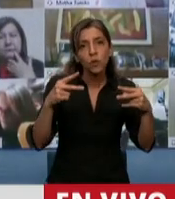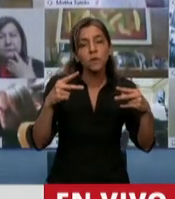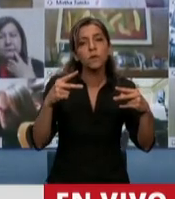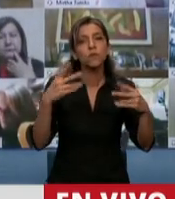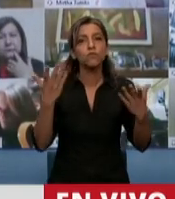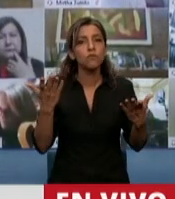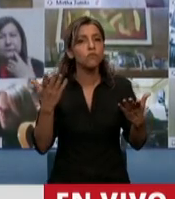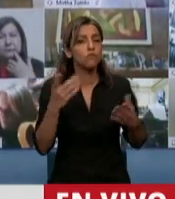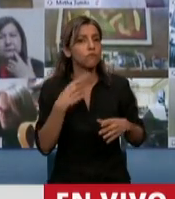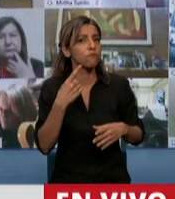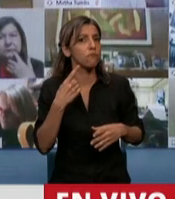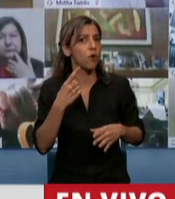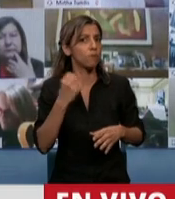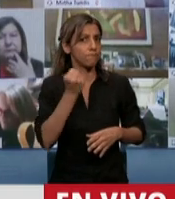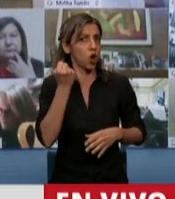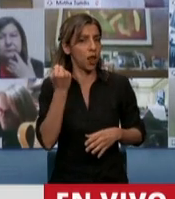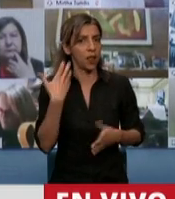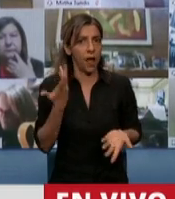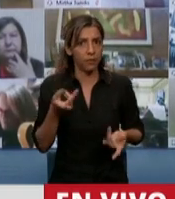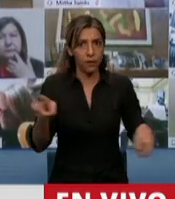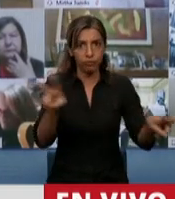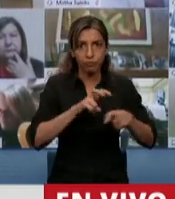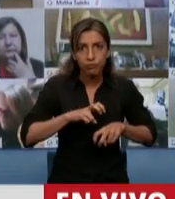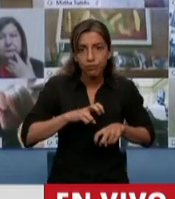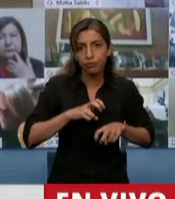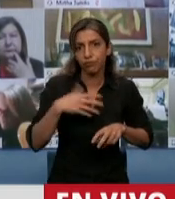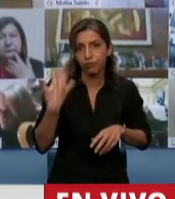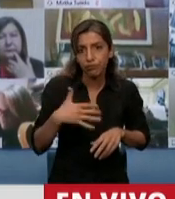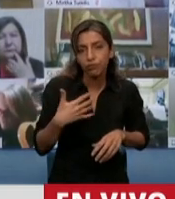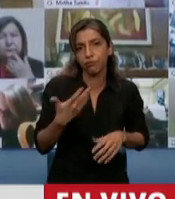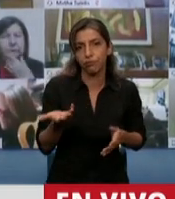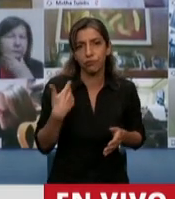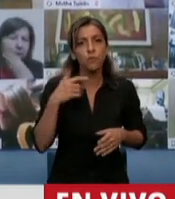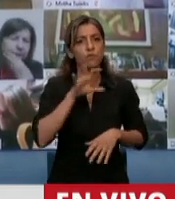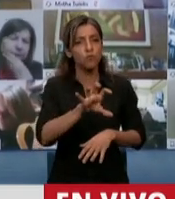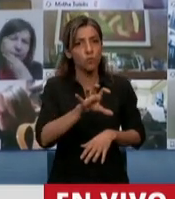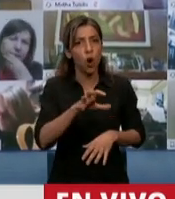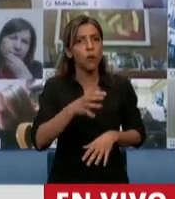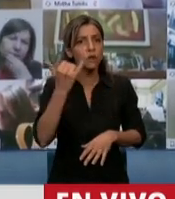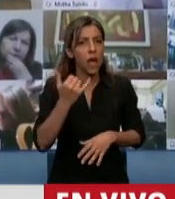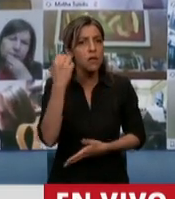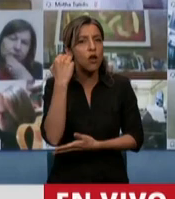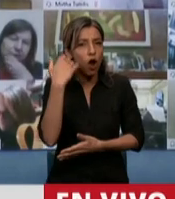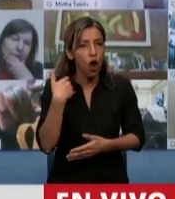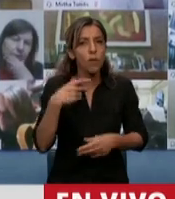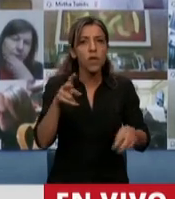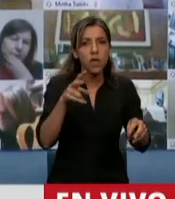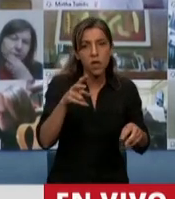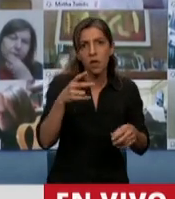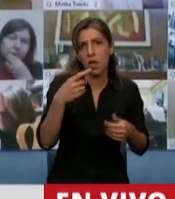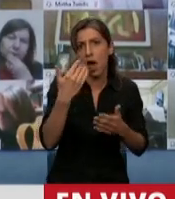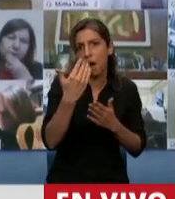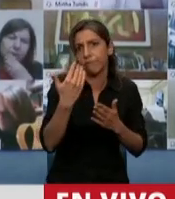en la cual el turismo es el tercer ingreso de la provincia. Es una provincia que tiene muchísimas zonas turísticas como